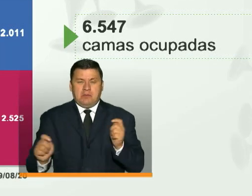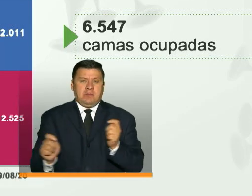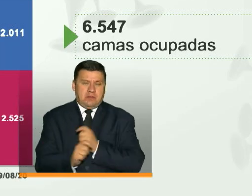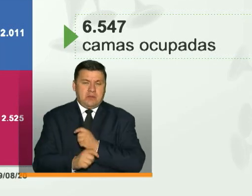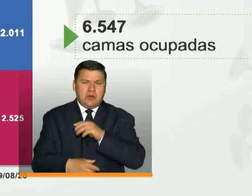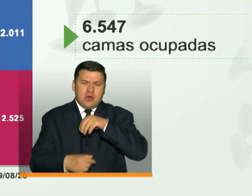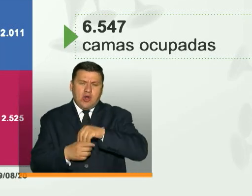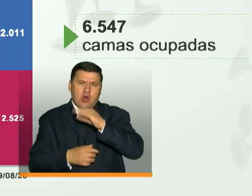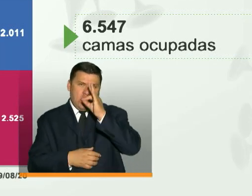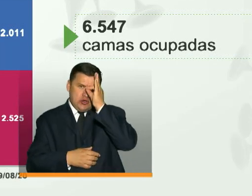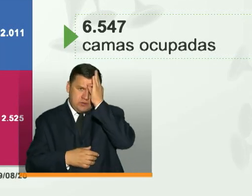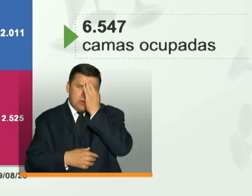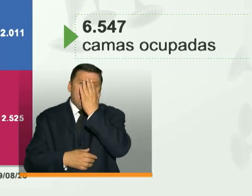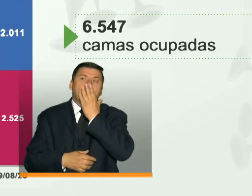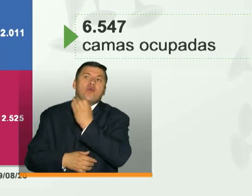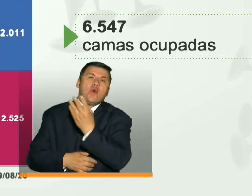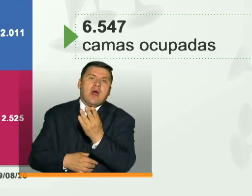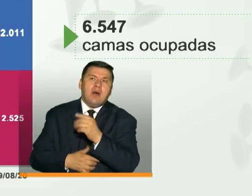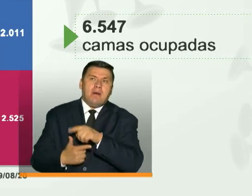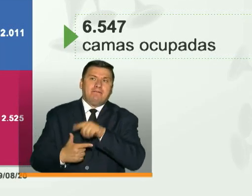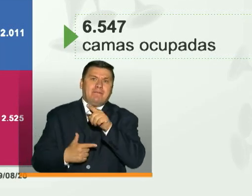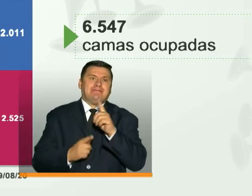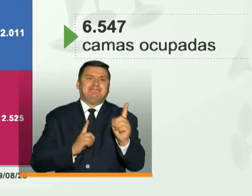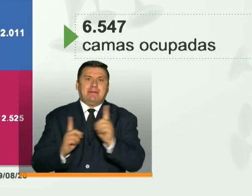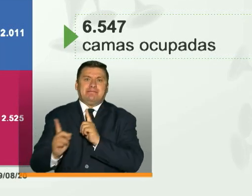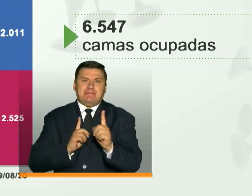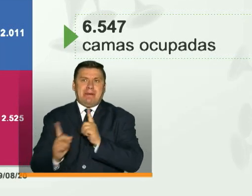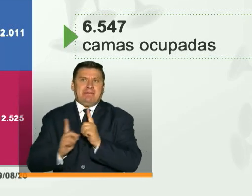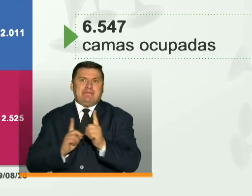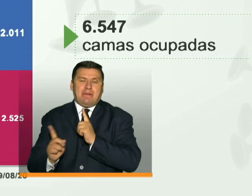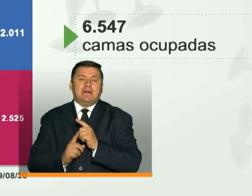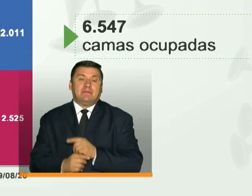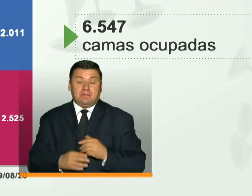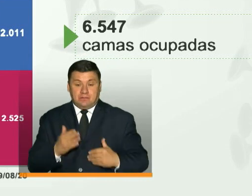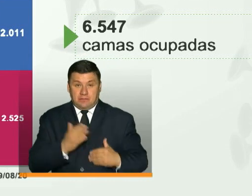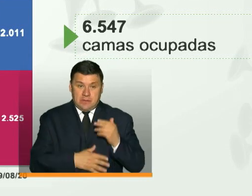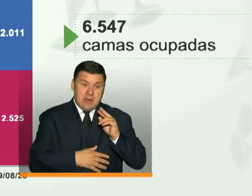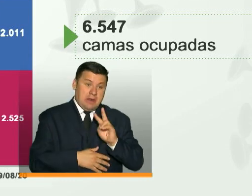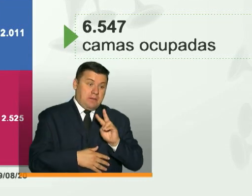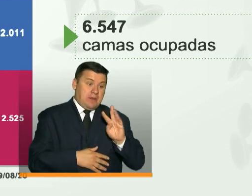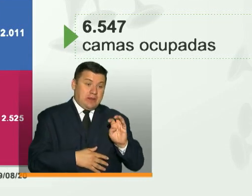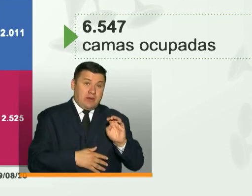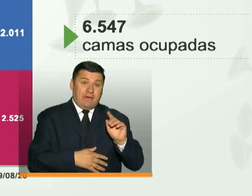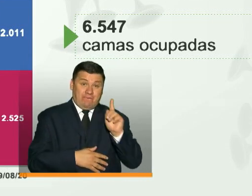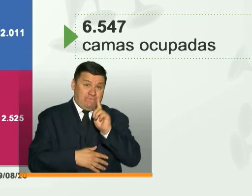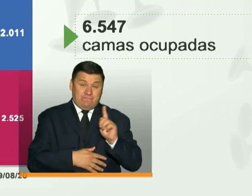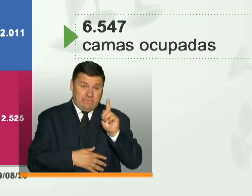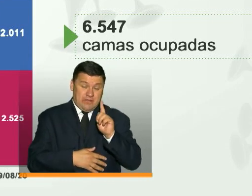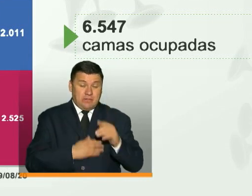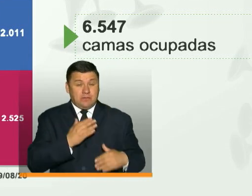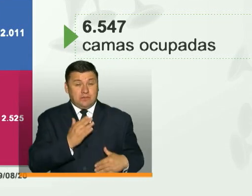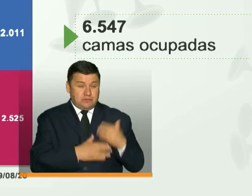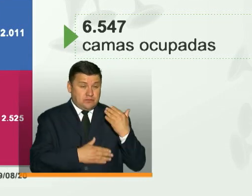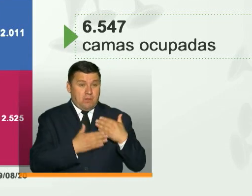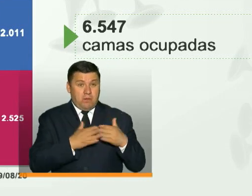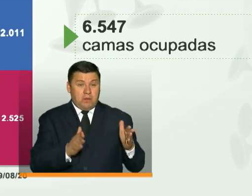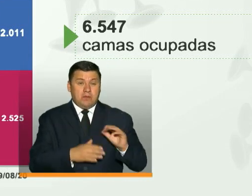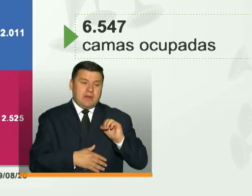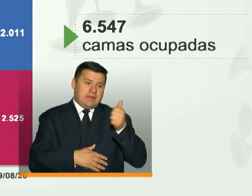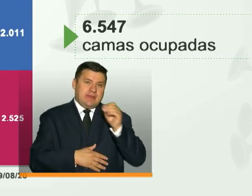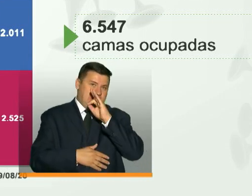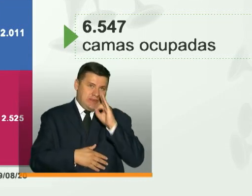unidades de cuidado intensivo, cómo hemos venido creciendo. Arrancamos en 29 de febrero con una disponibilidad